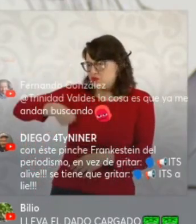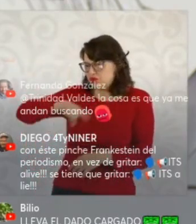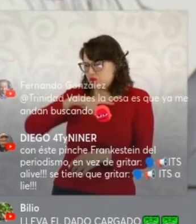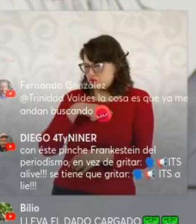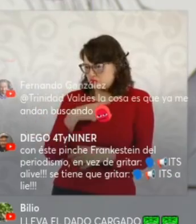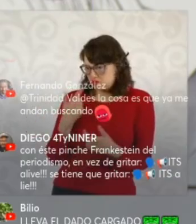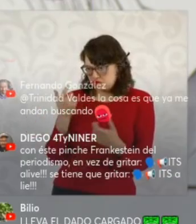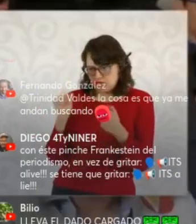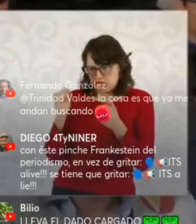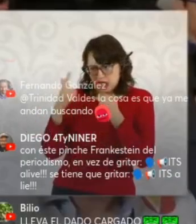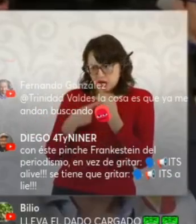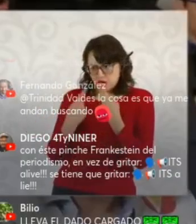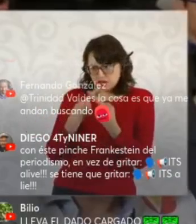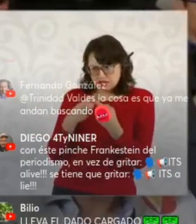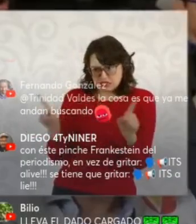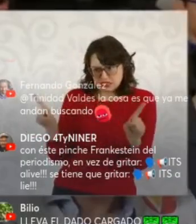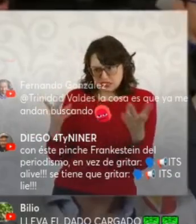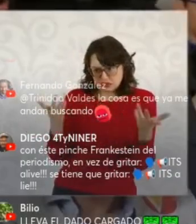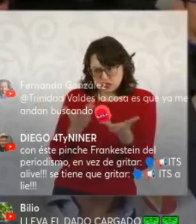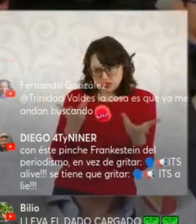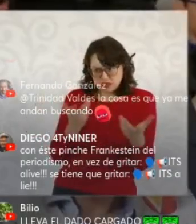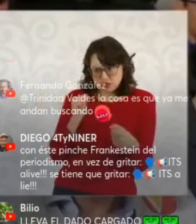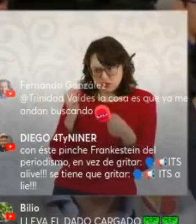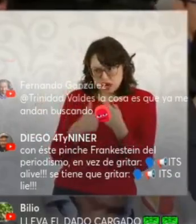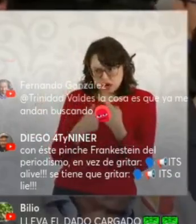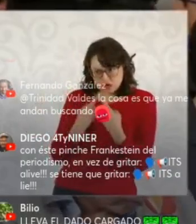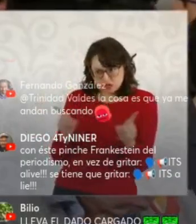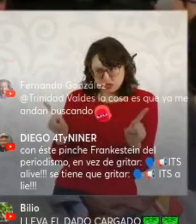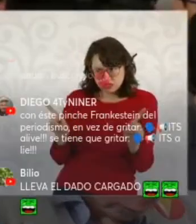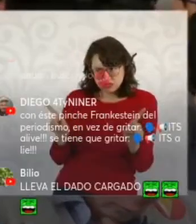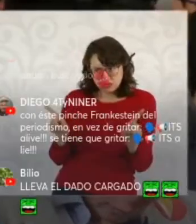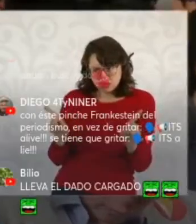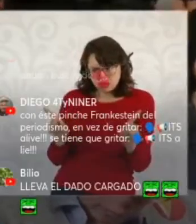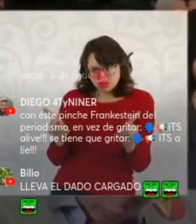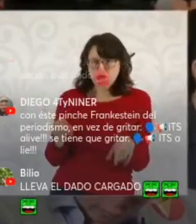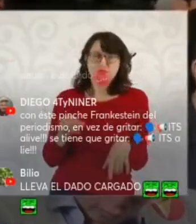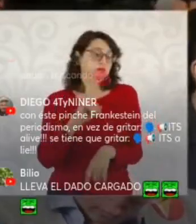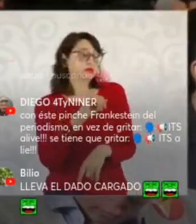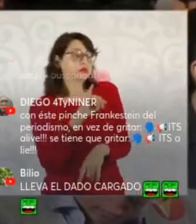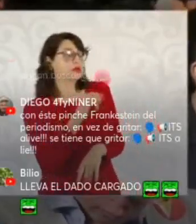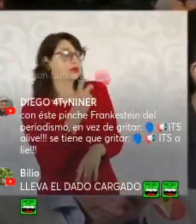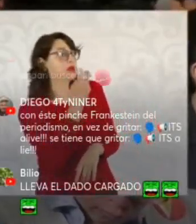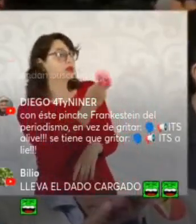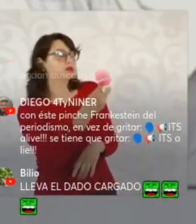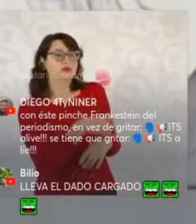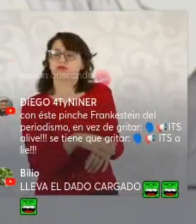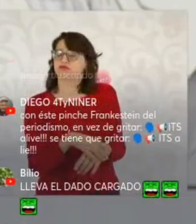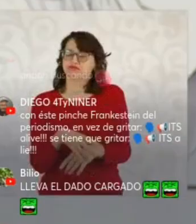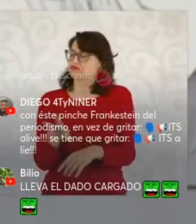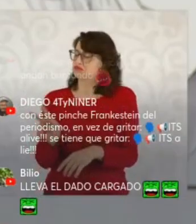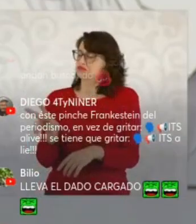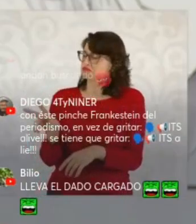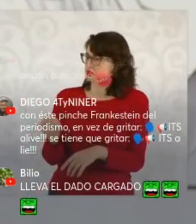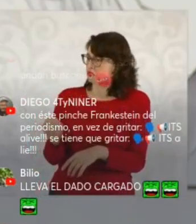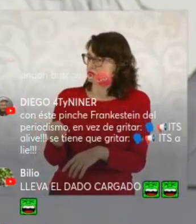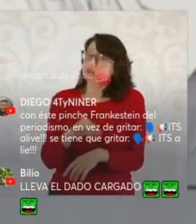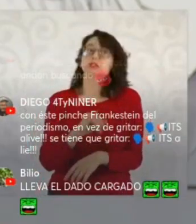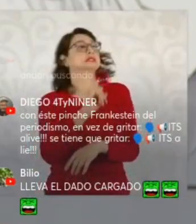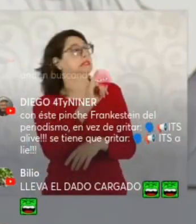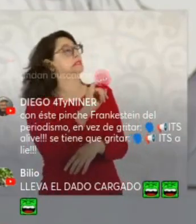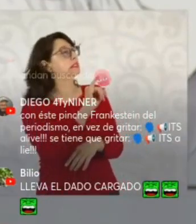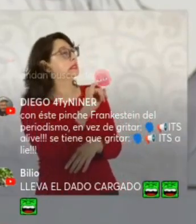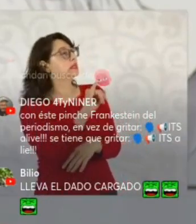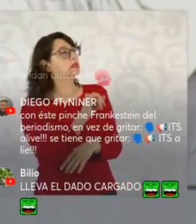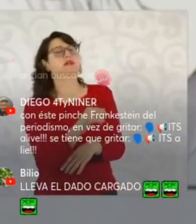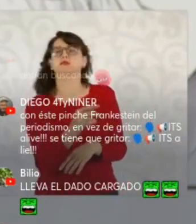dicho? Sí. Pues no. Bueno, presenten cuál es el proyecto. Sí, se presenta, no tiene ningún problema.